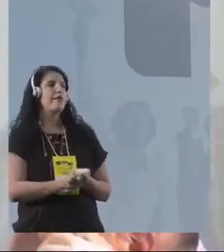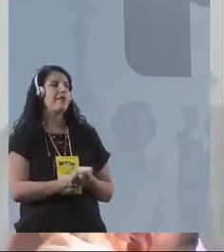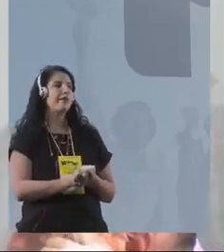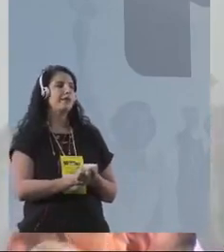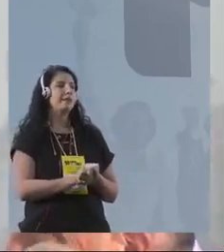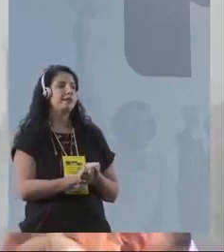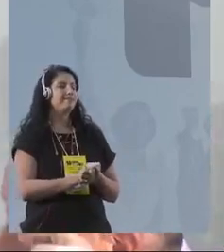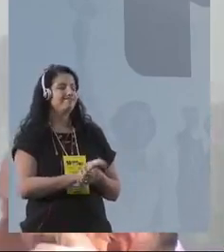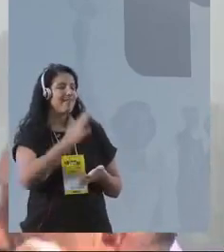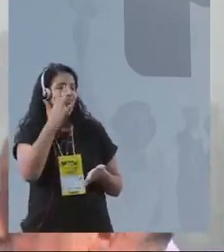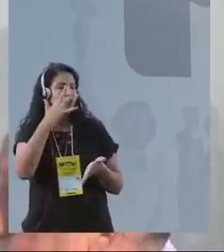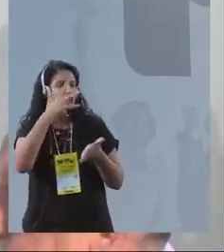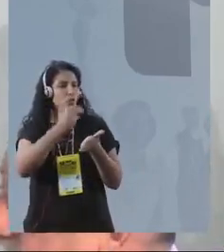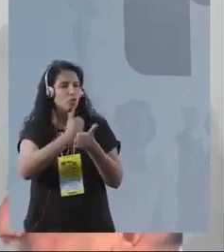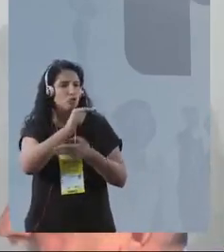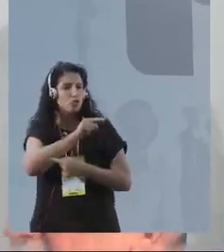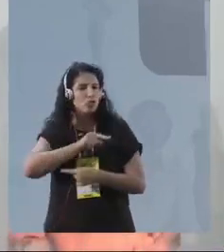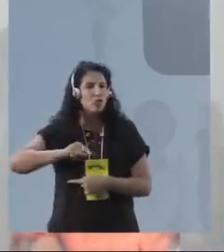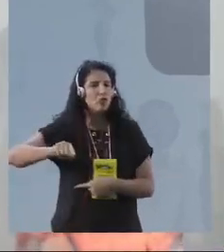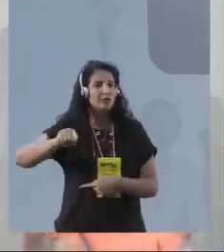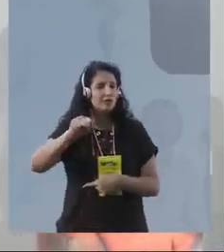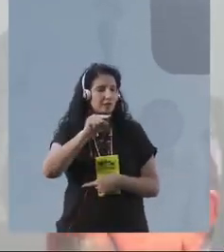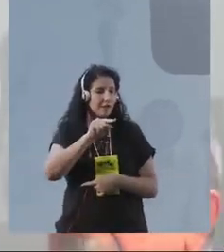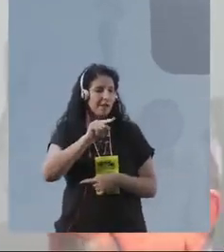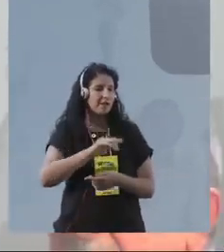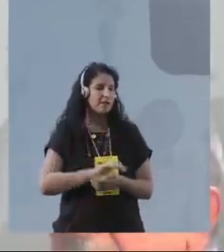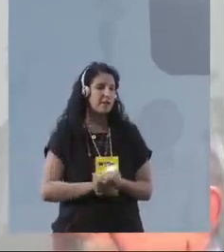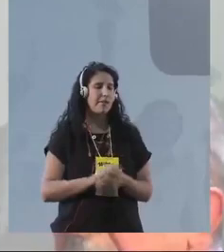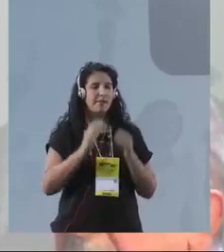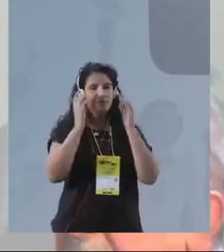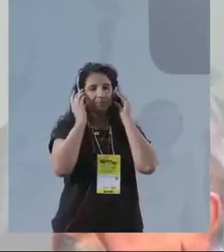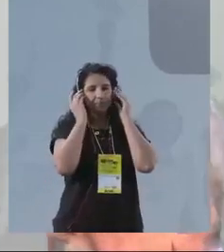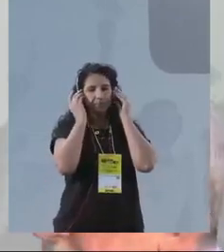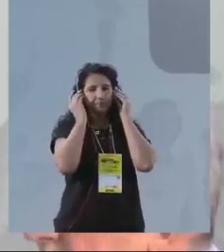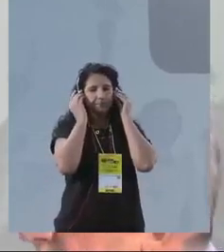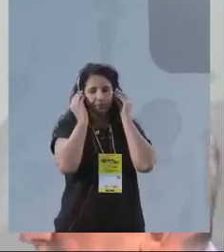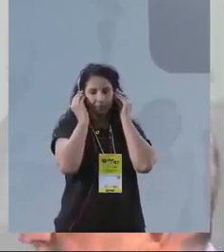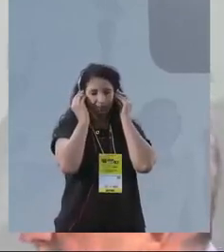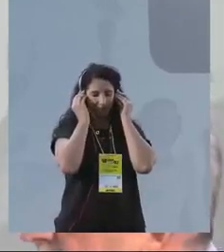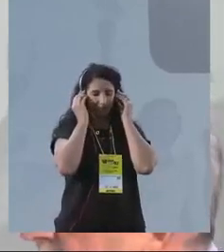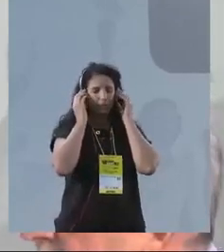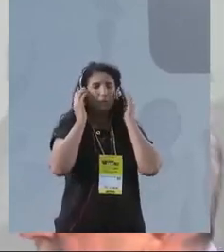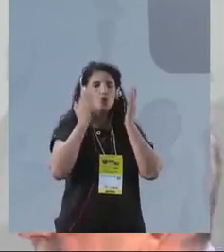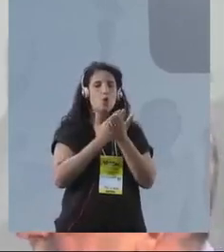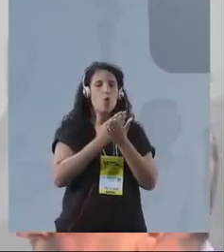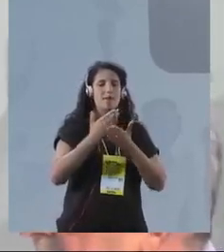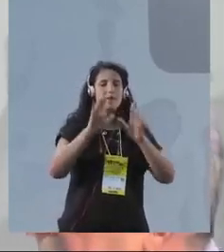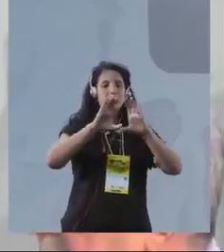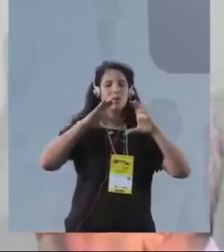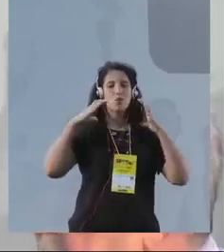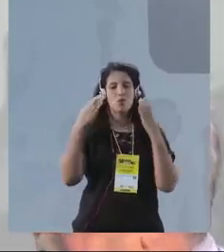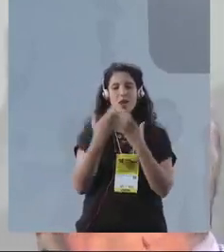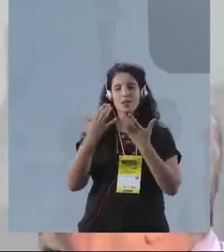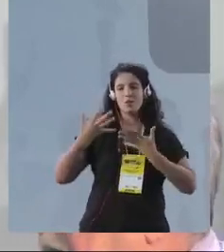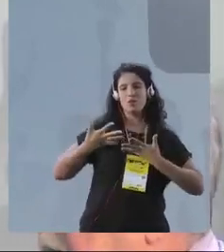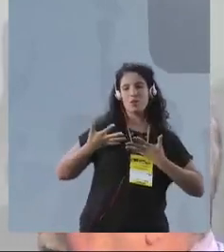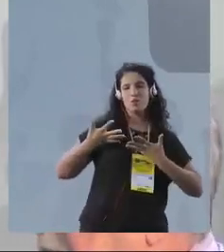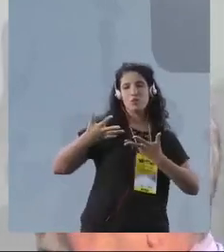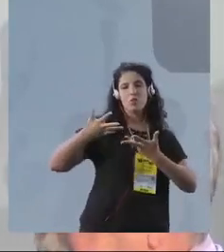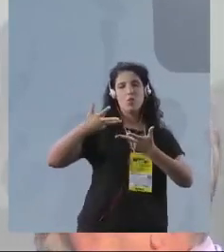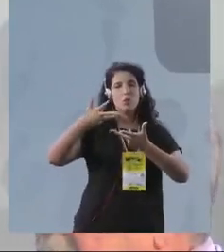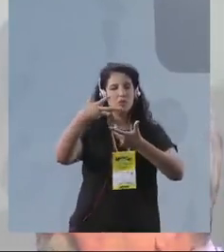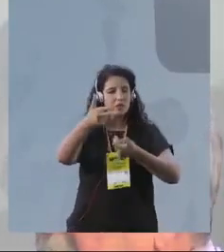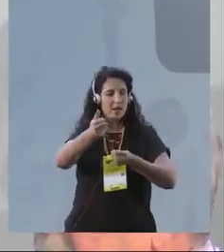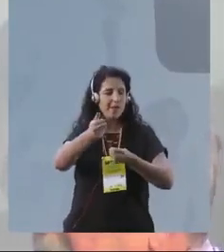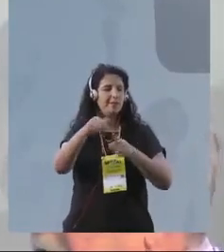actitud de abrir el Congreso, de invitarnos, de hacernos partícipes,